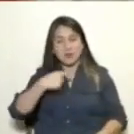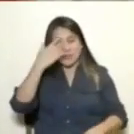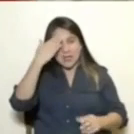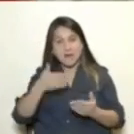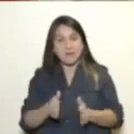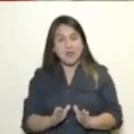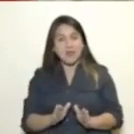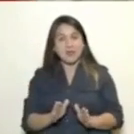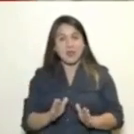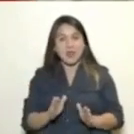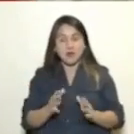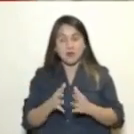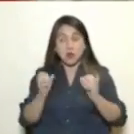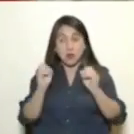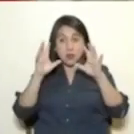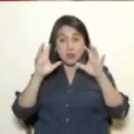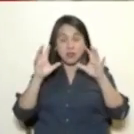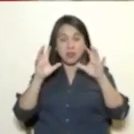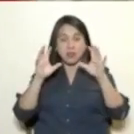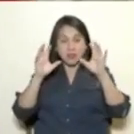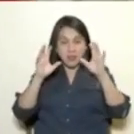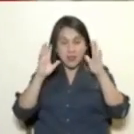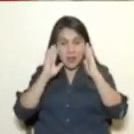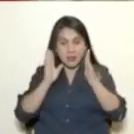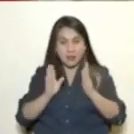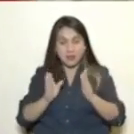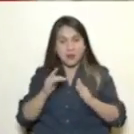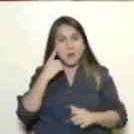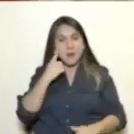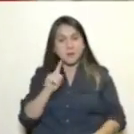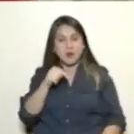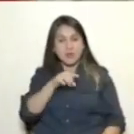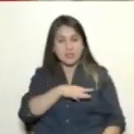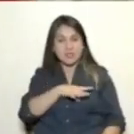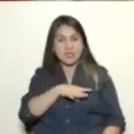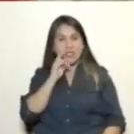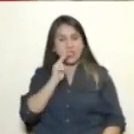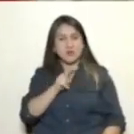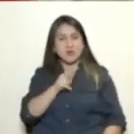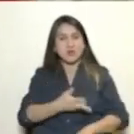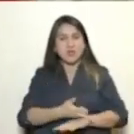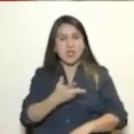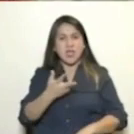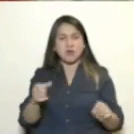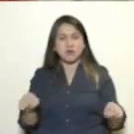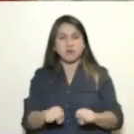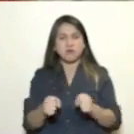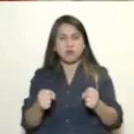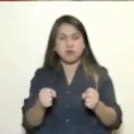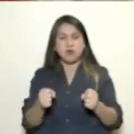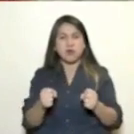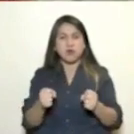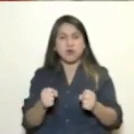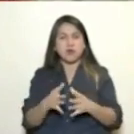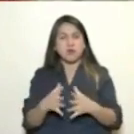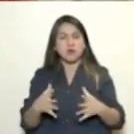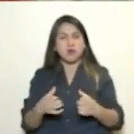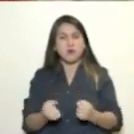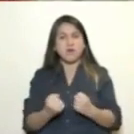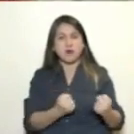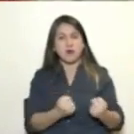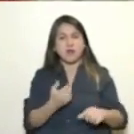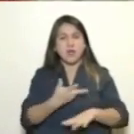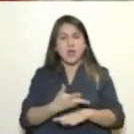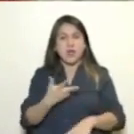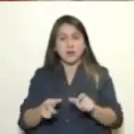alerta, muy despierta. Pero sin embargo, aquí en Chile me da la impresión que ha habido una fractura generacional muy fuerte. Y